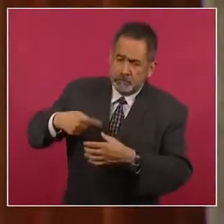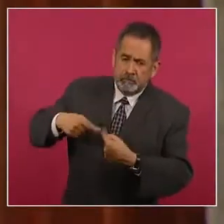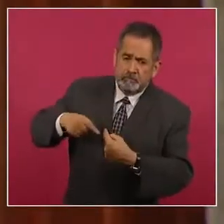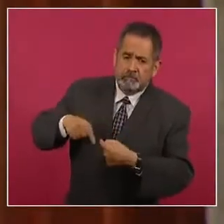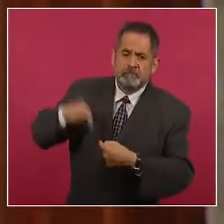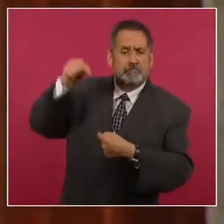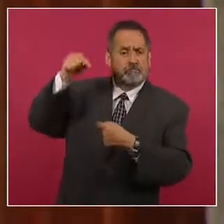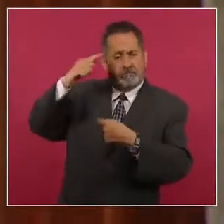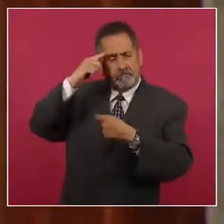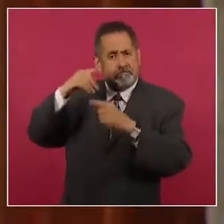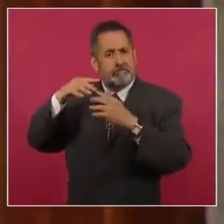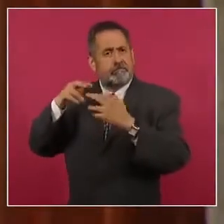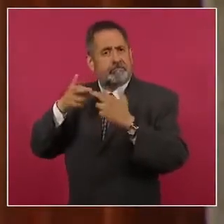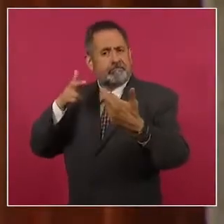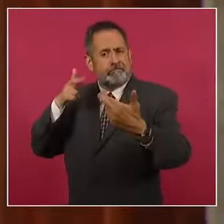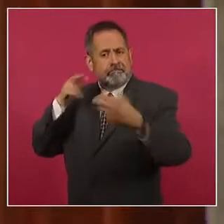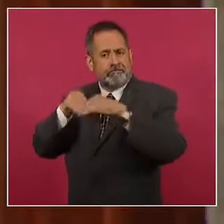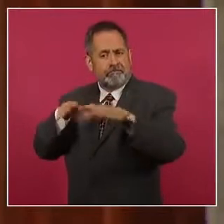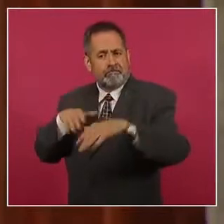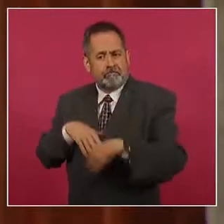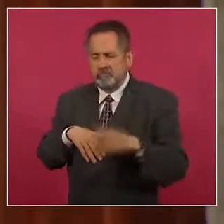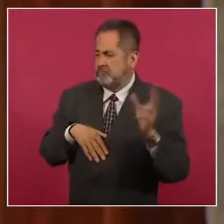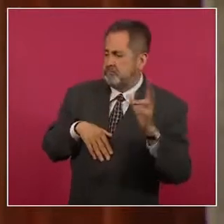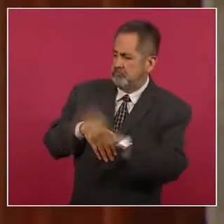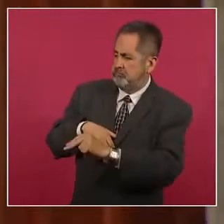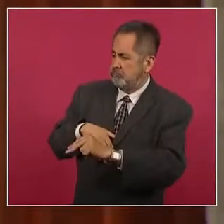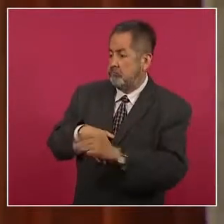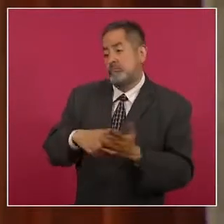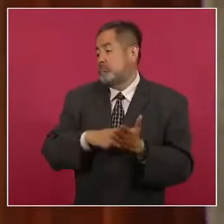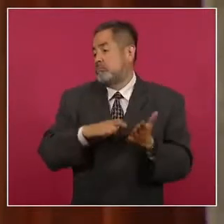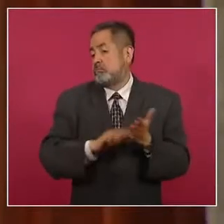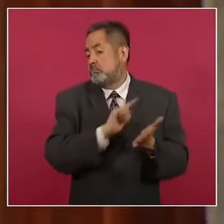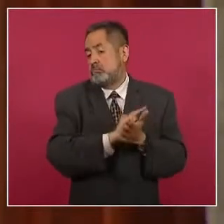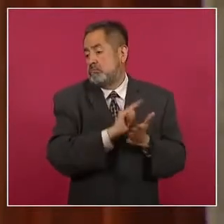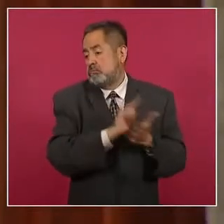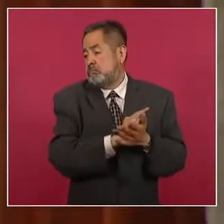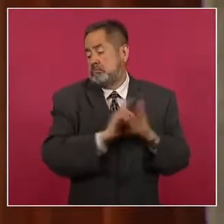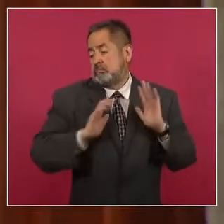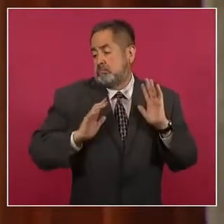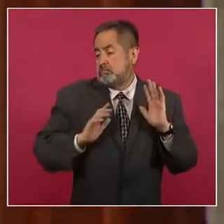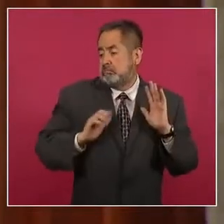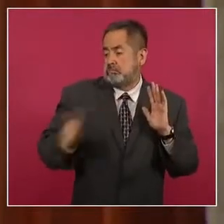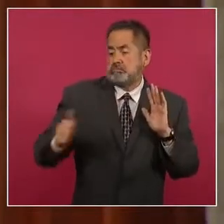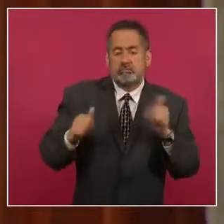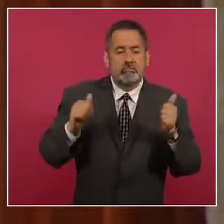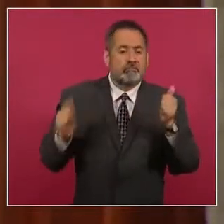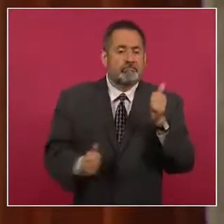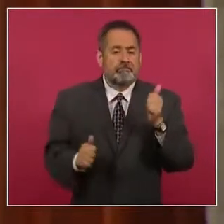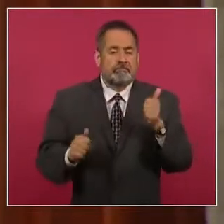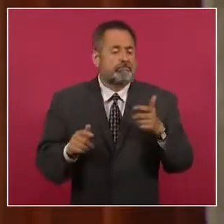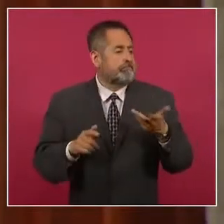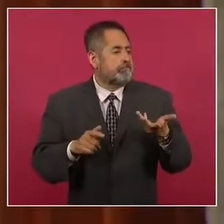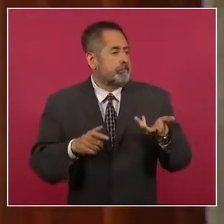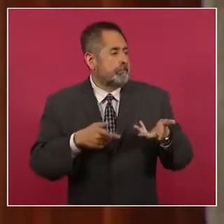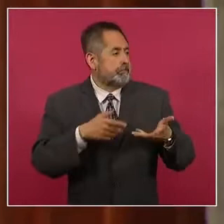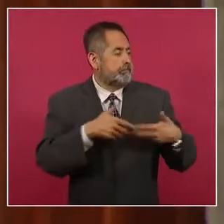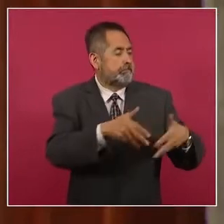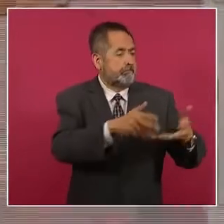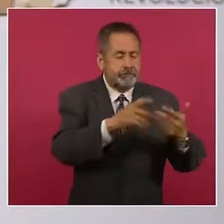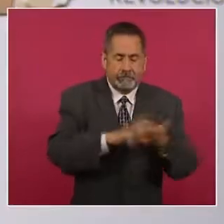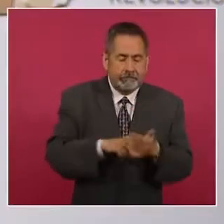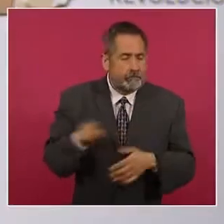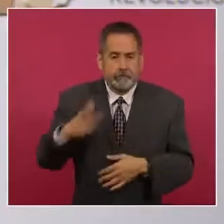energía eléctrica a estas plantas y estaban subutilizadas.